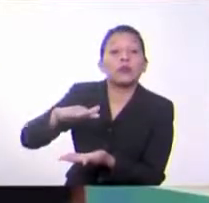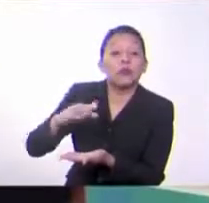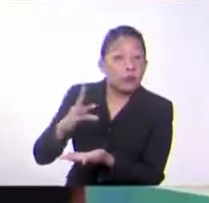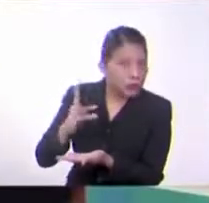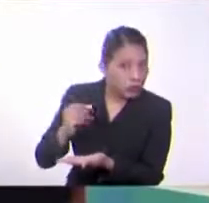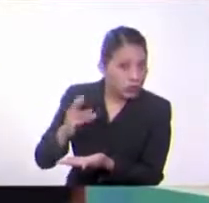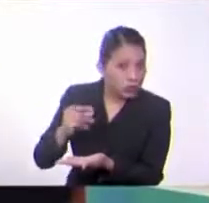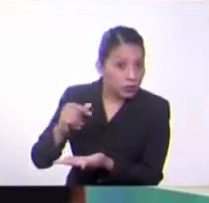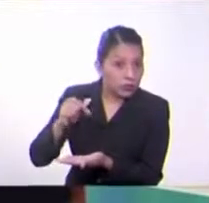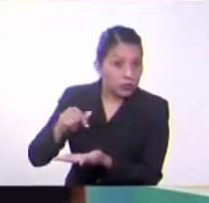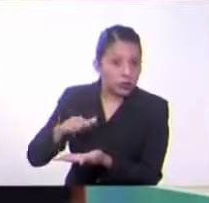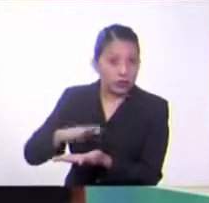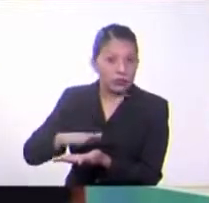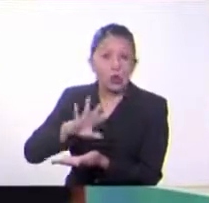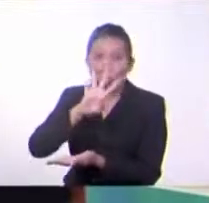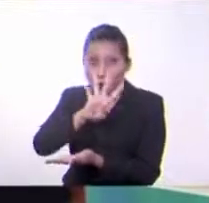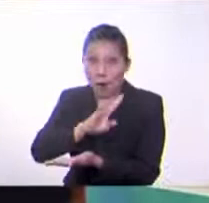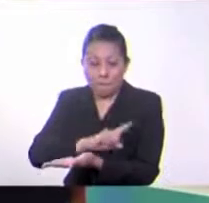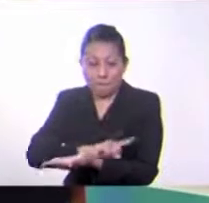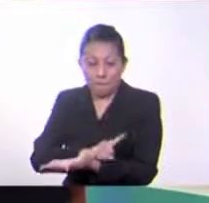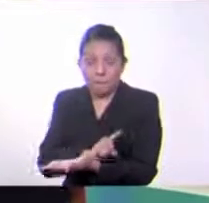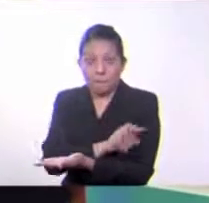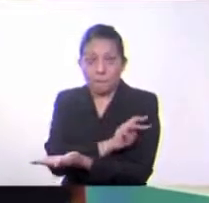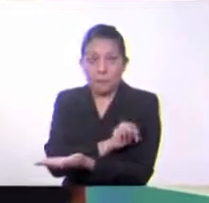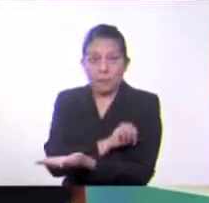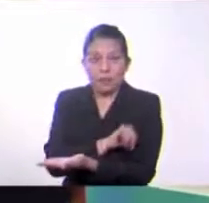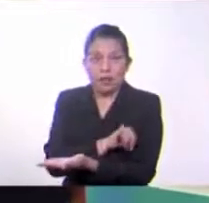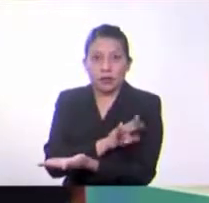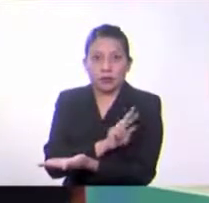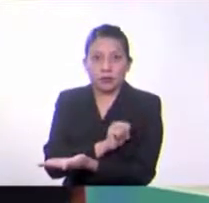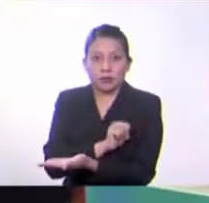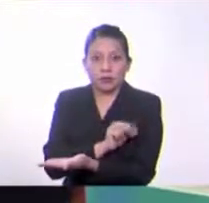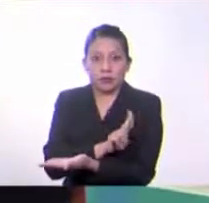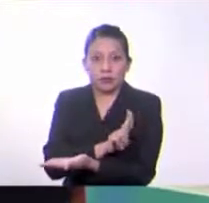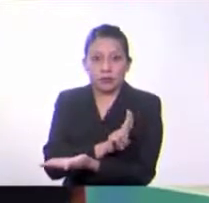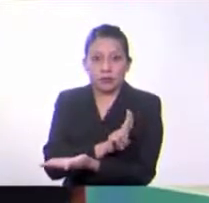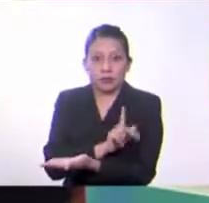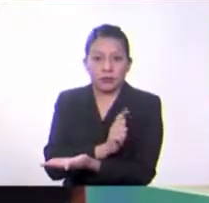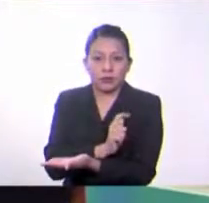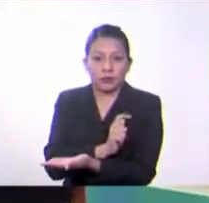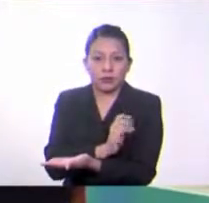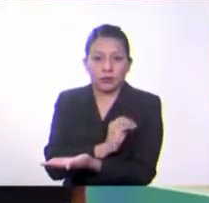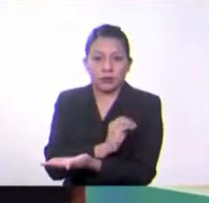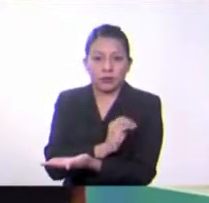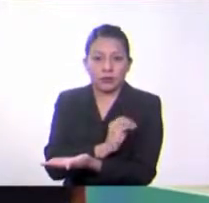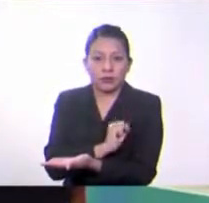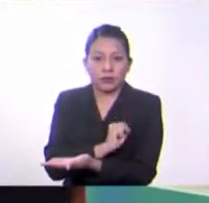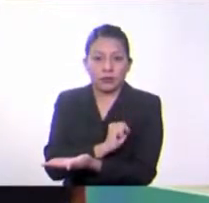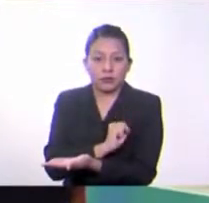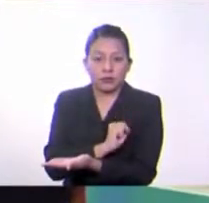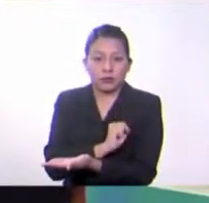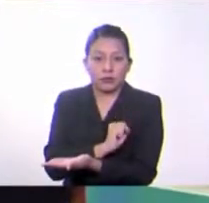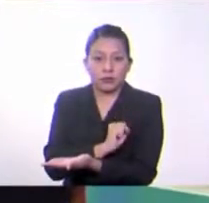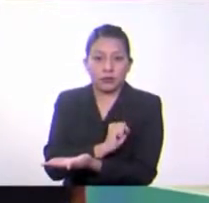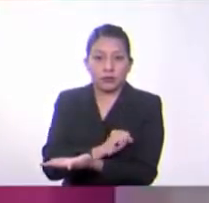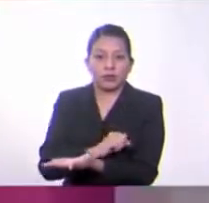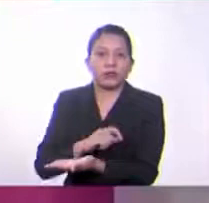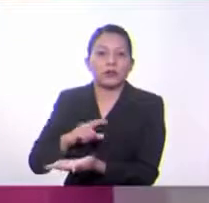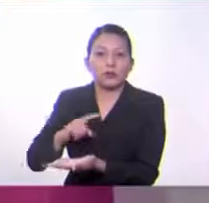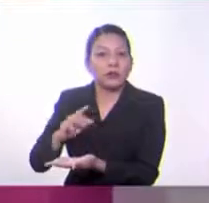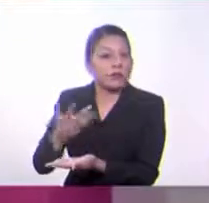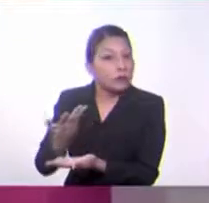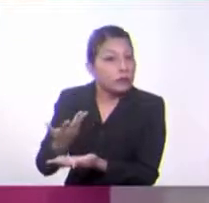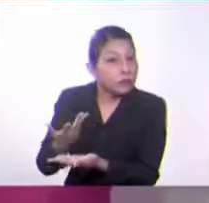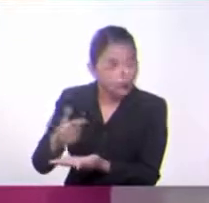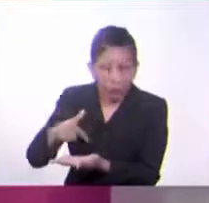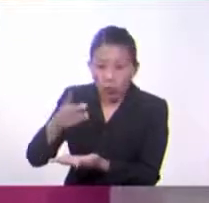Tenemos 4 minutos, ¿va? Entonces, ¿qué crees que pasó? Veo que ya lo vas sospechando. Sí, creo que es la misma